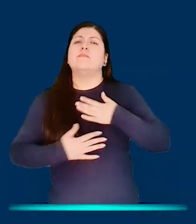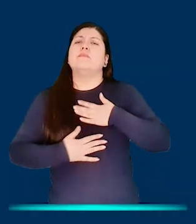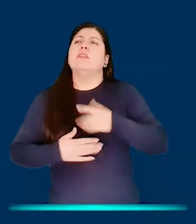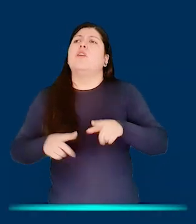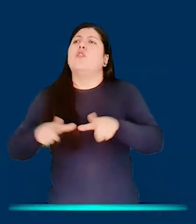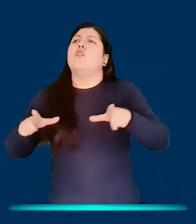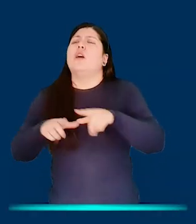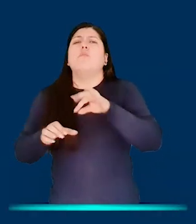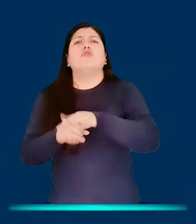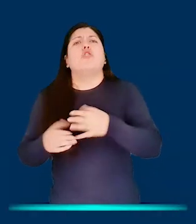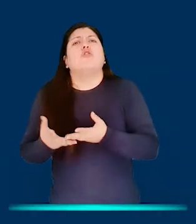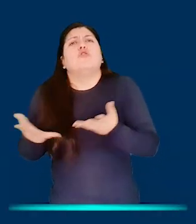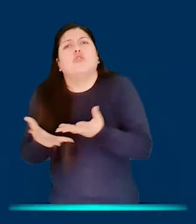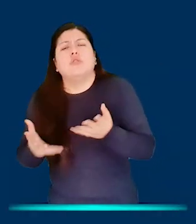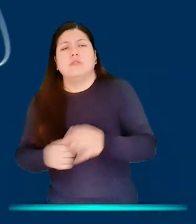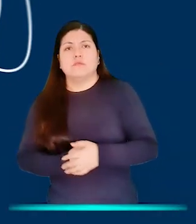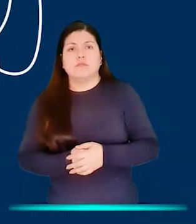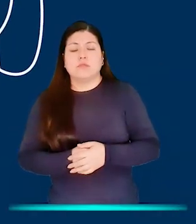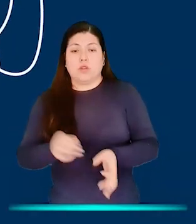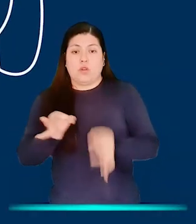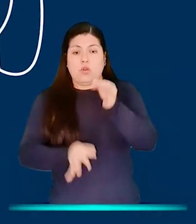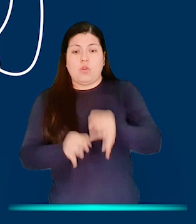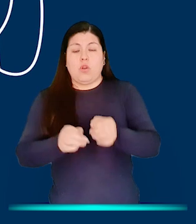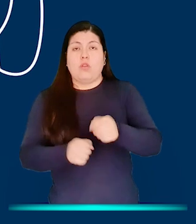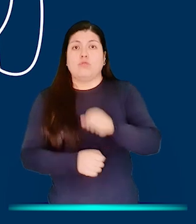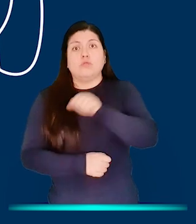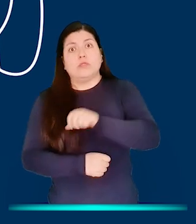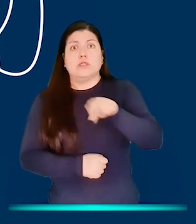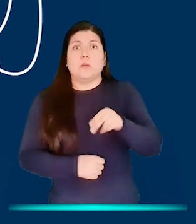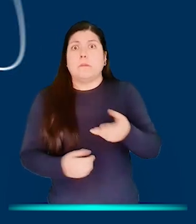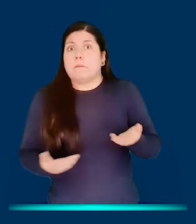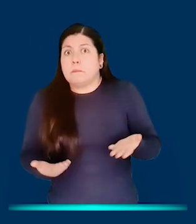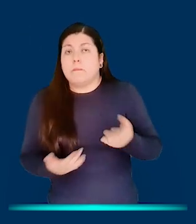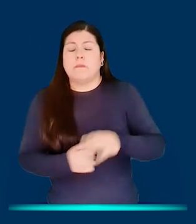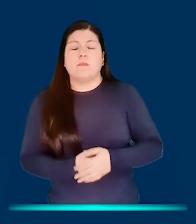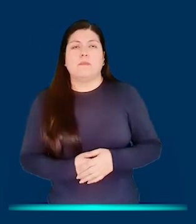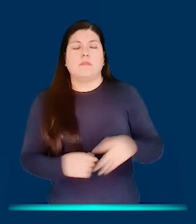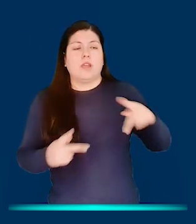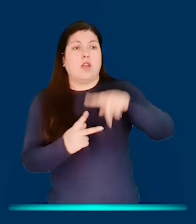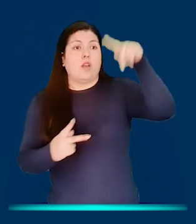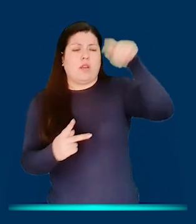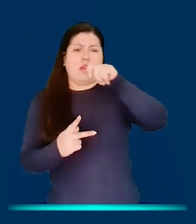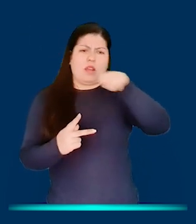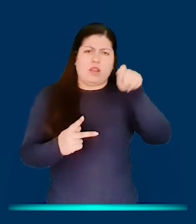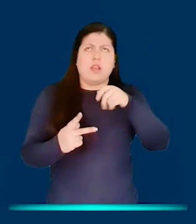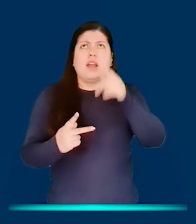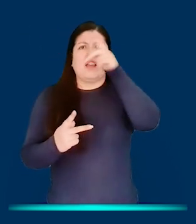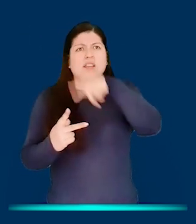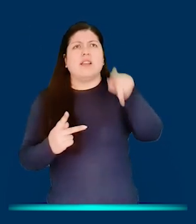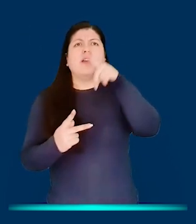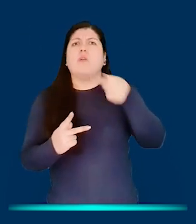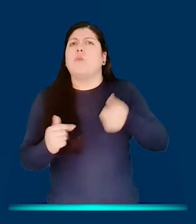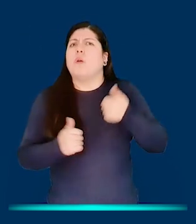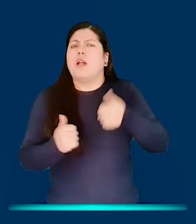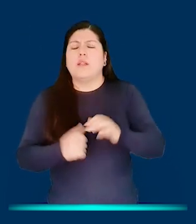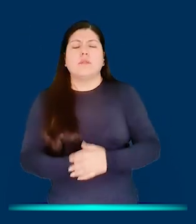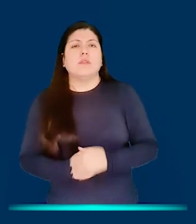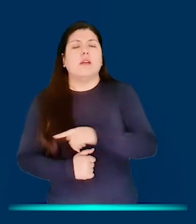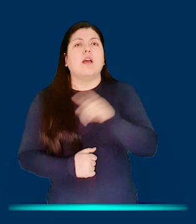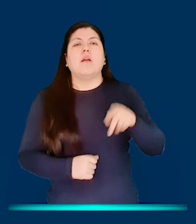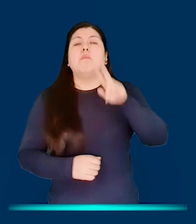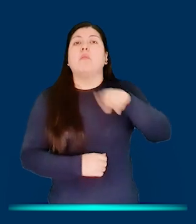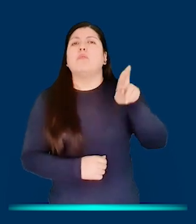¿Dónde consulto mi puesto de votación? ¿Cómo saber si soy jurado de votación? ¿Cuáles son las tarjetas electorales? ¿Qué